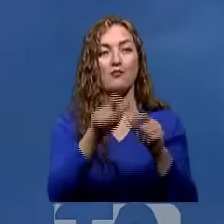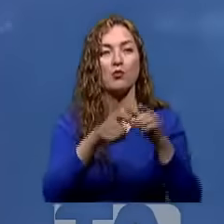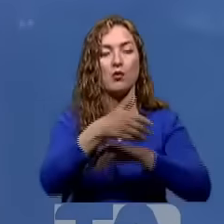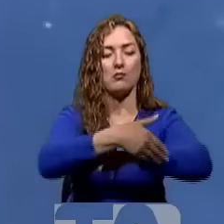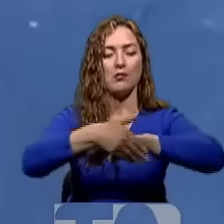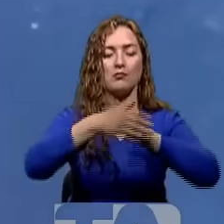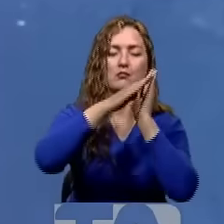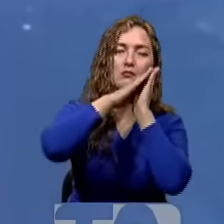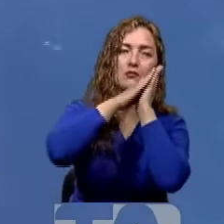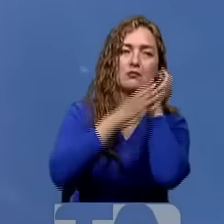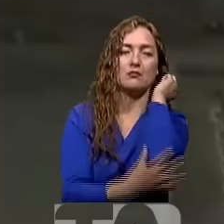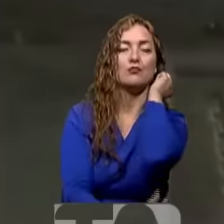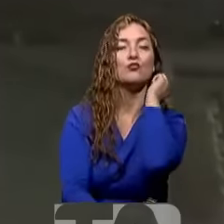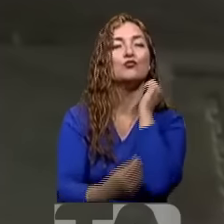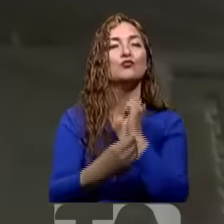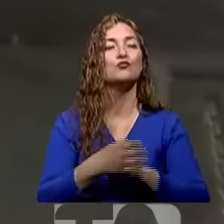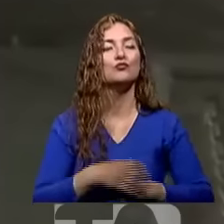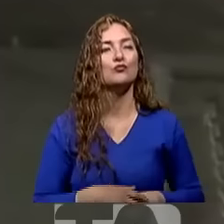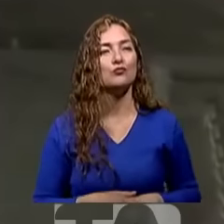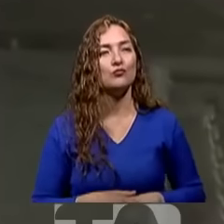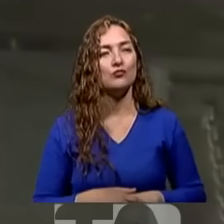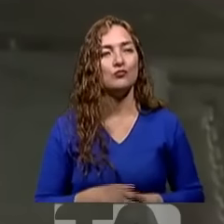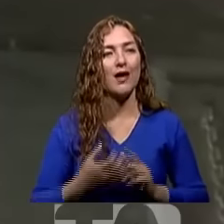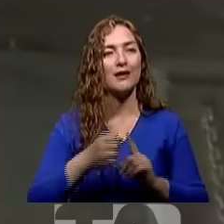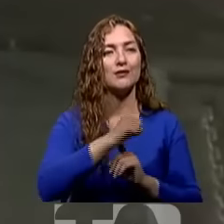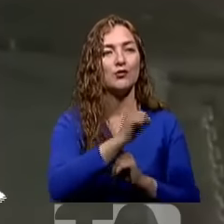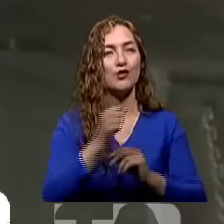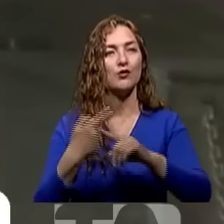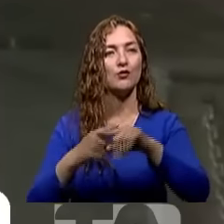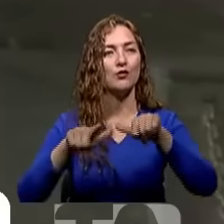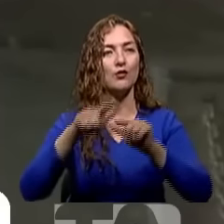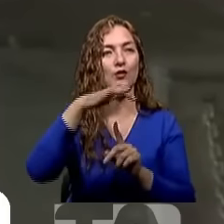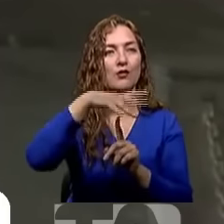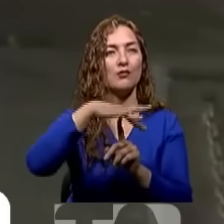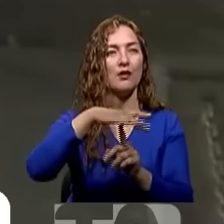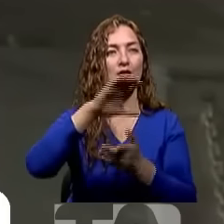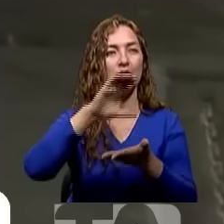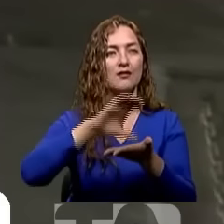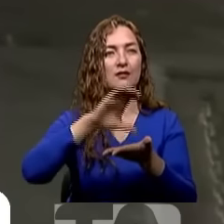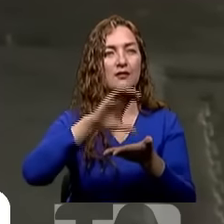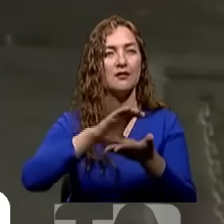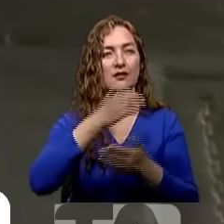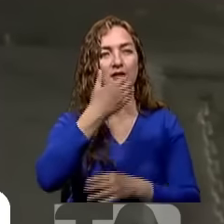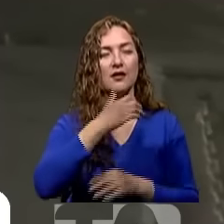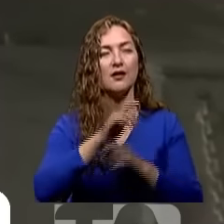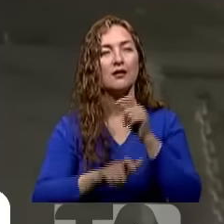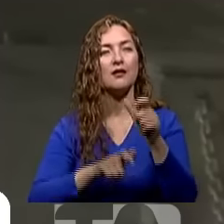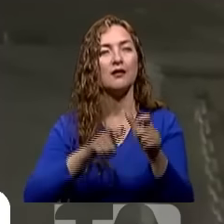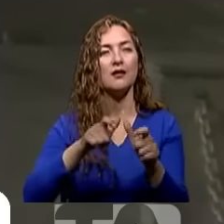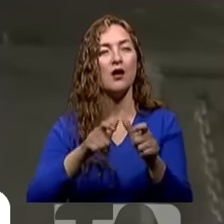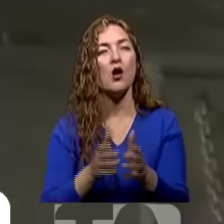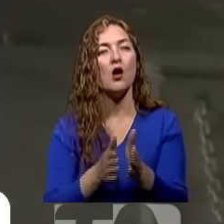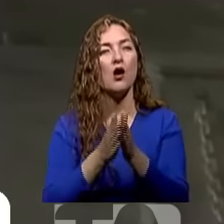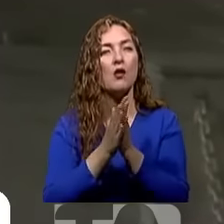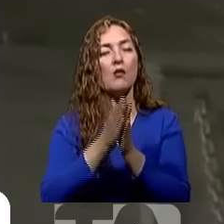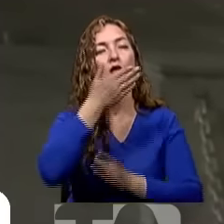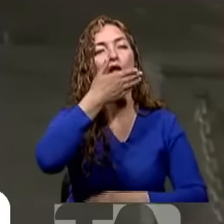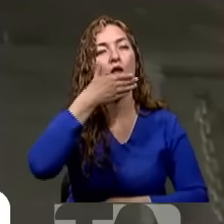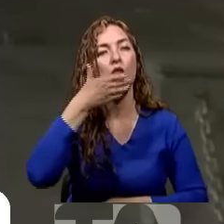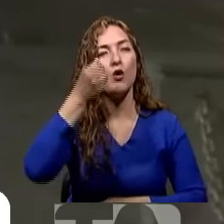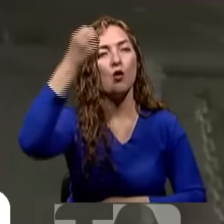personas de bajos recursos. Y esta es la situación en muchos de los parques del centro de Ambato. Es por eso que los habitantes exigen que se mejore